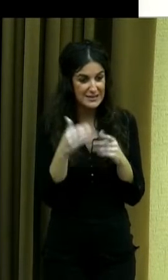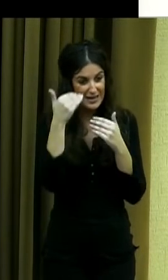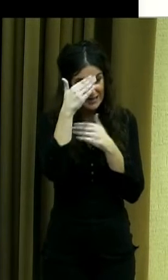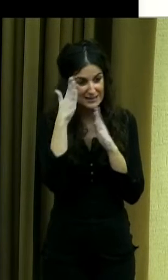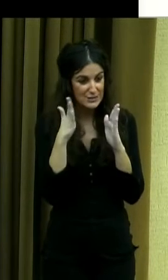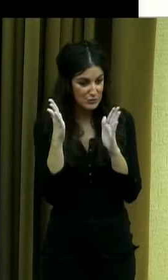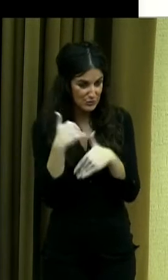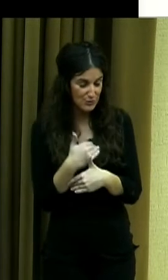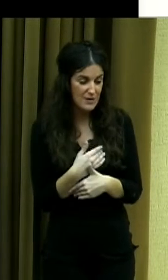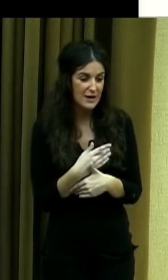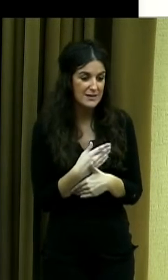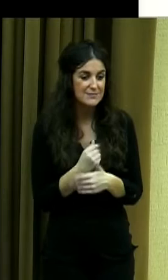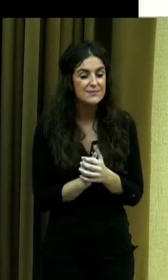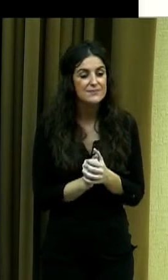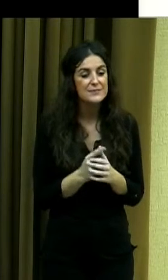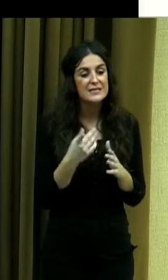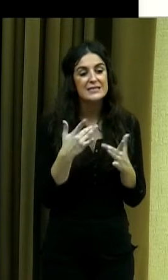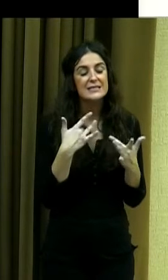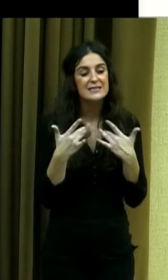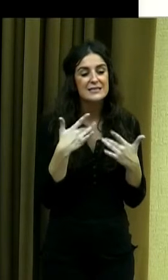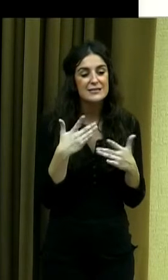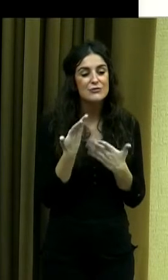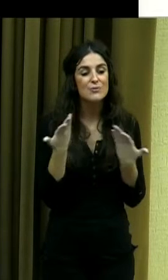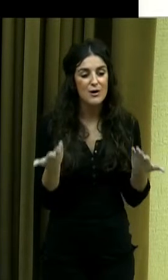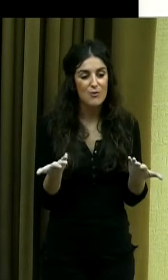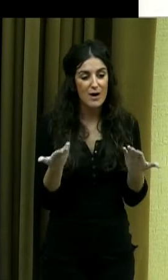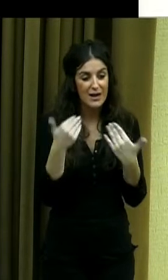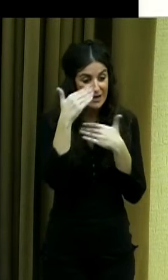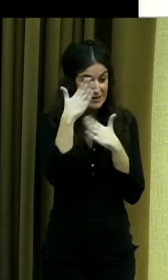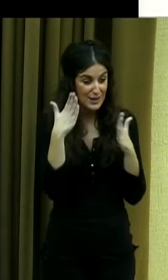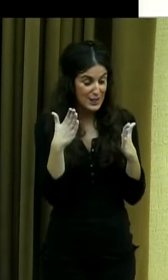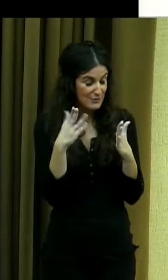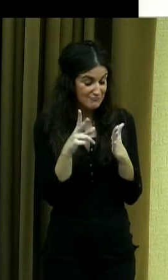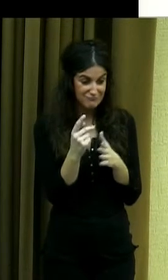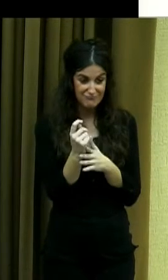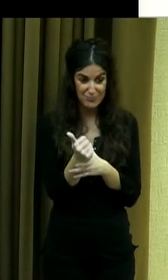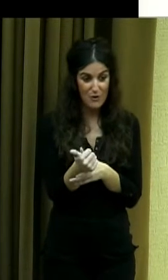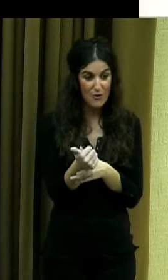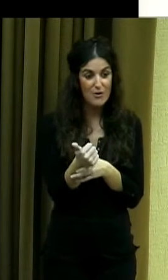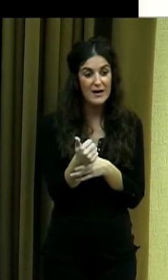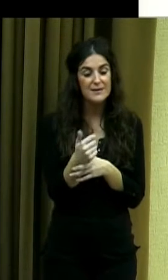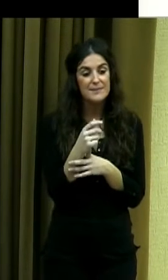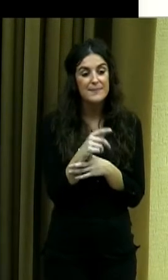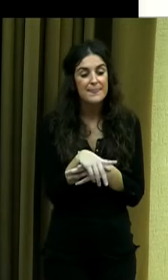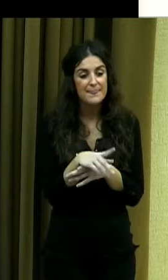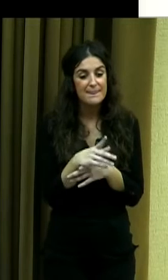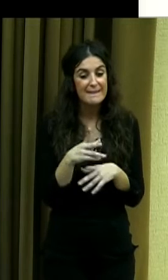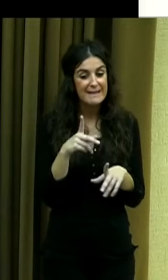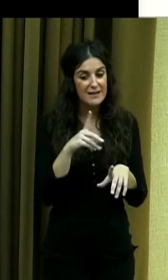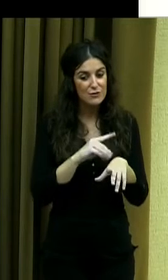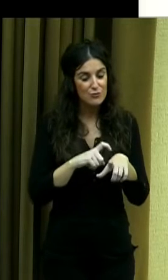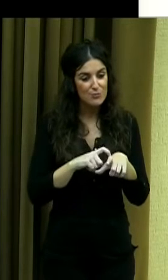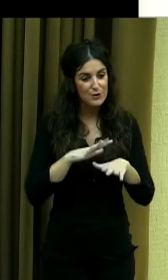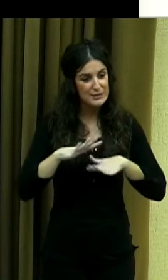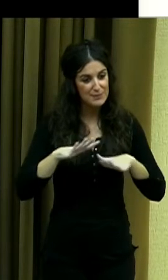inatención muchas veces el único síntoma que está presente. La atención va a ser deficiente, el componente conductual y motor va a estar